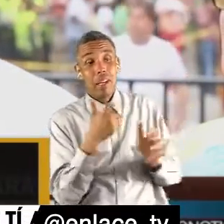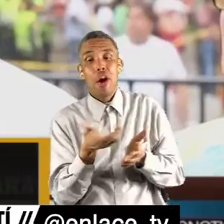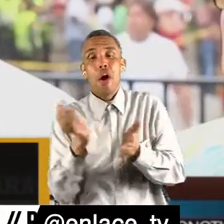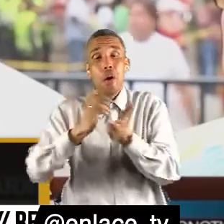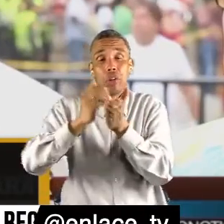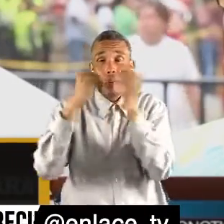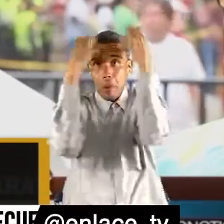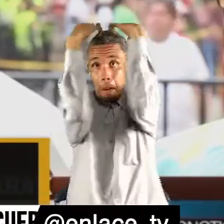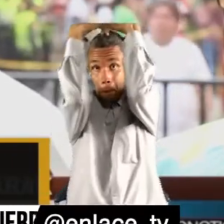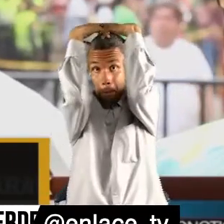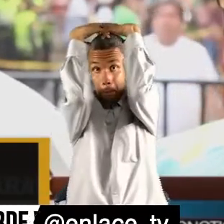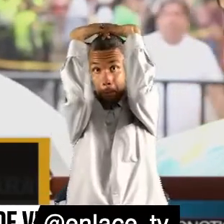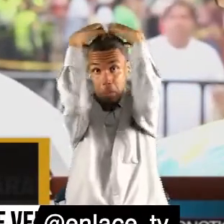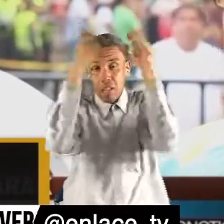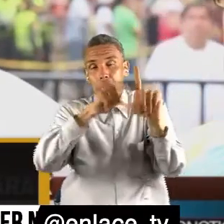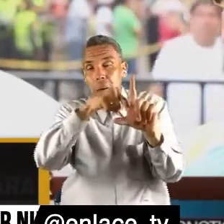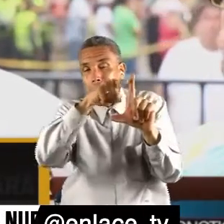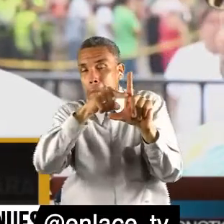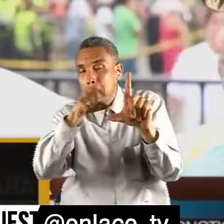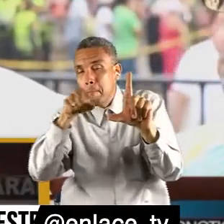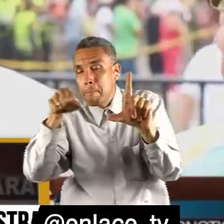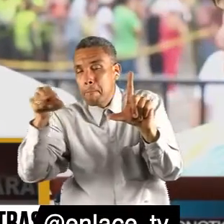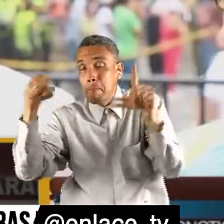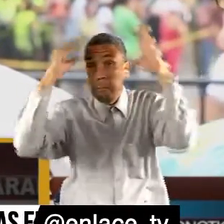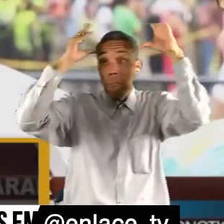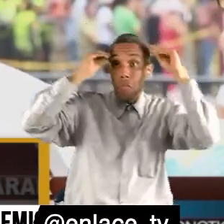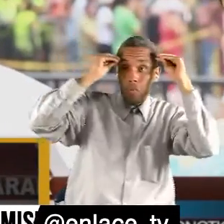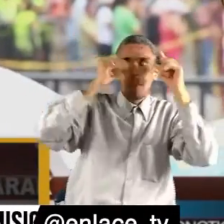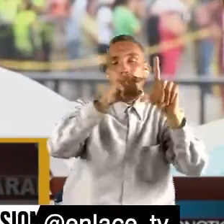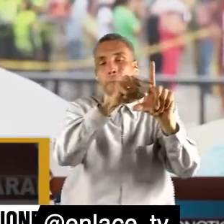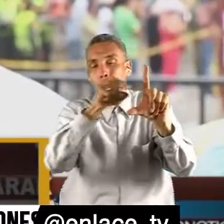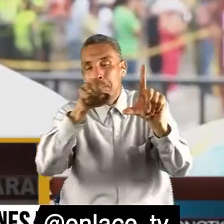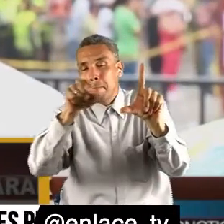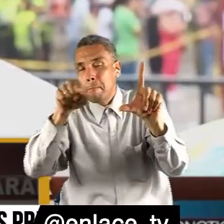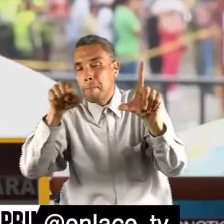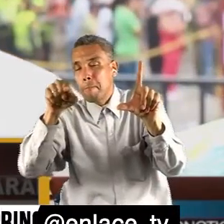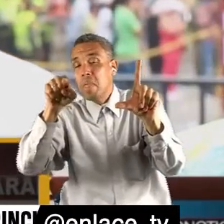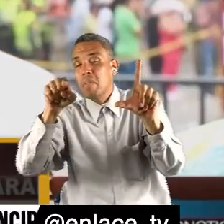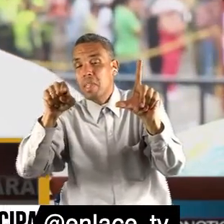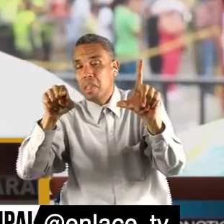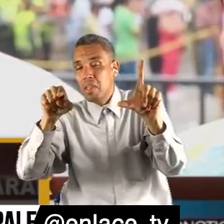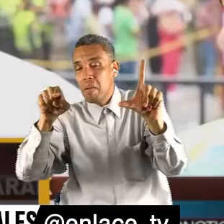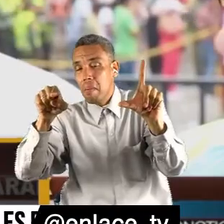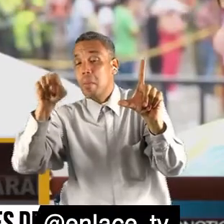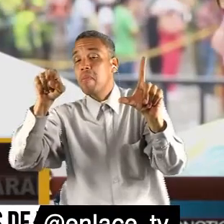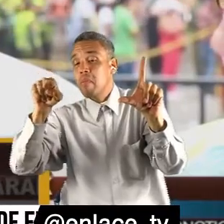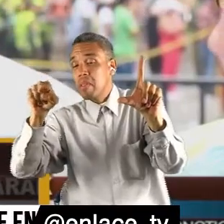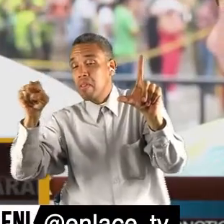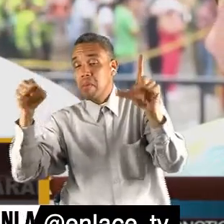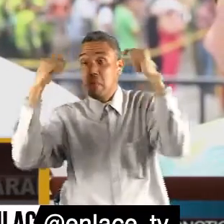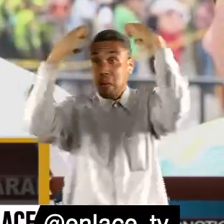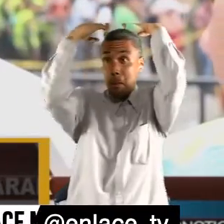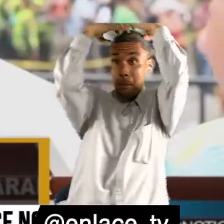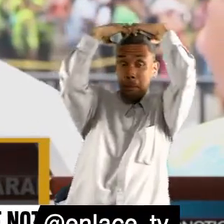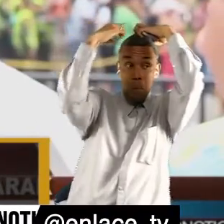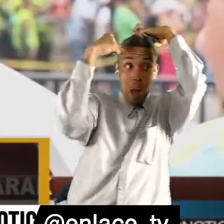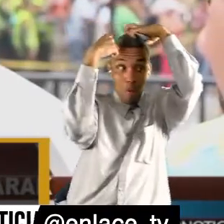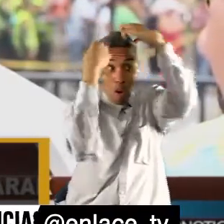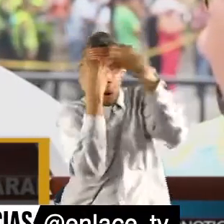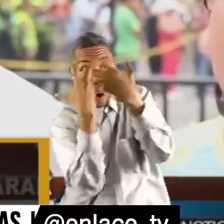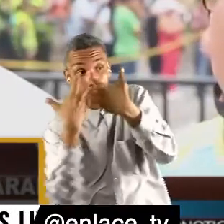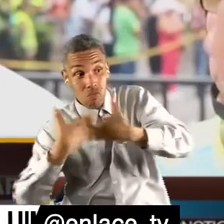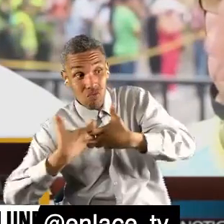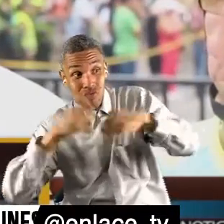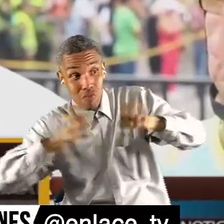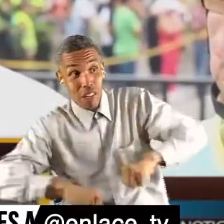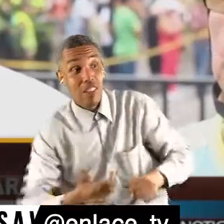del puerto petrolero y del departamento de Santander, y es lamentable que una persona con las condiciones y el liderazgo pues esté en este momento dependiendo de la